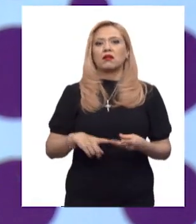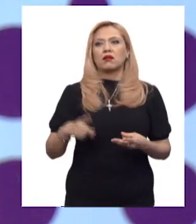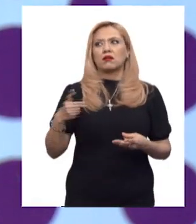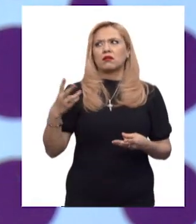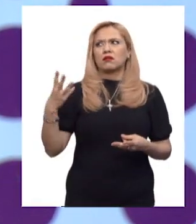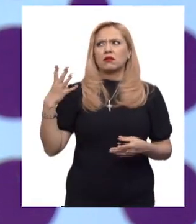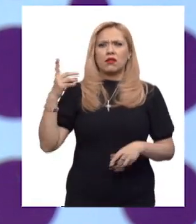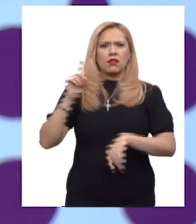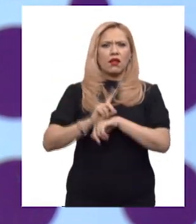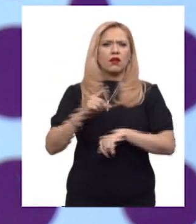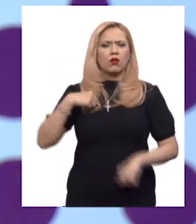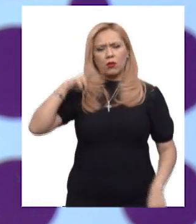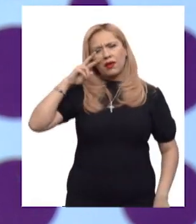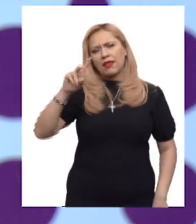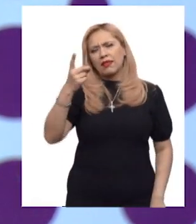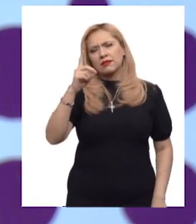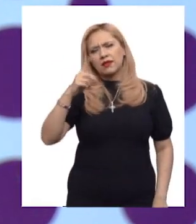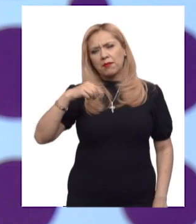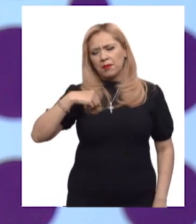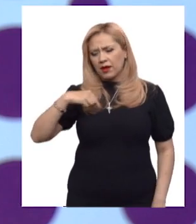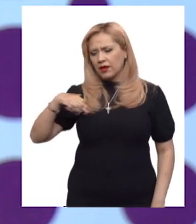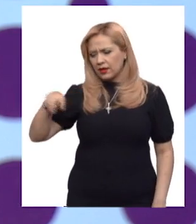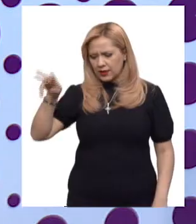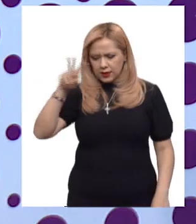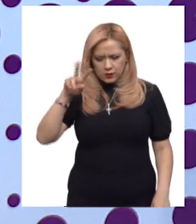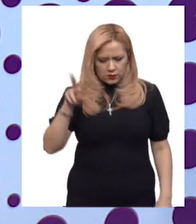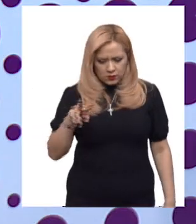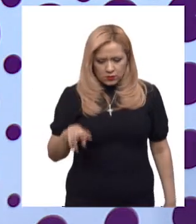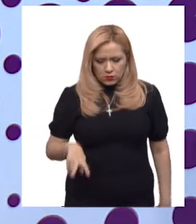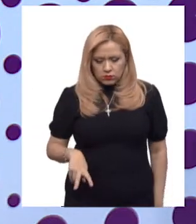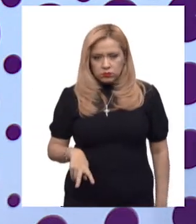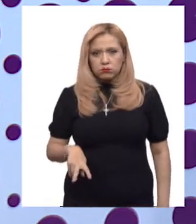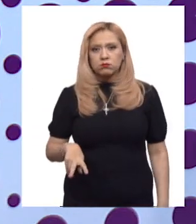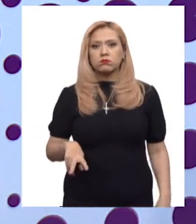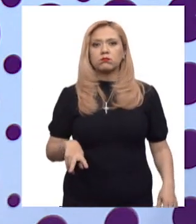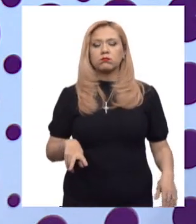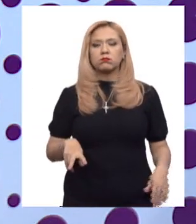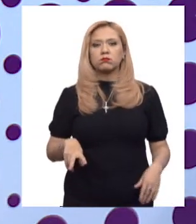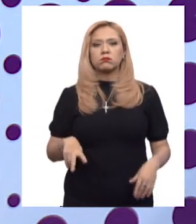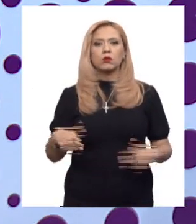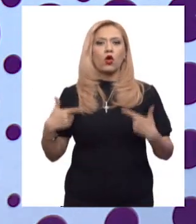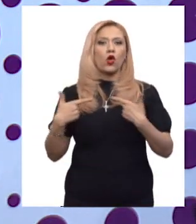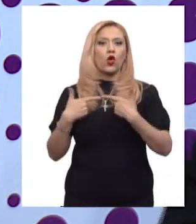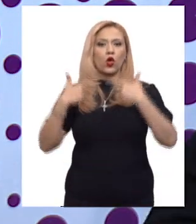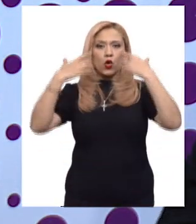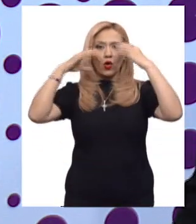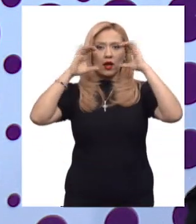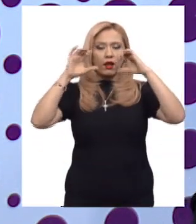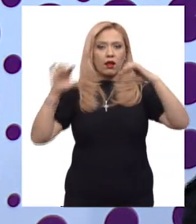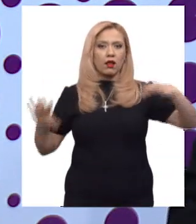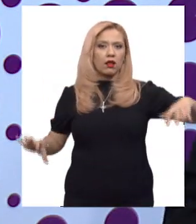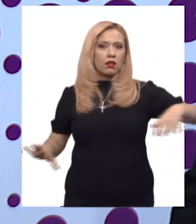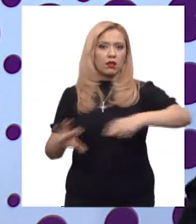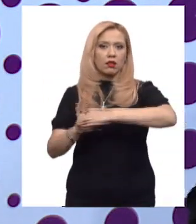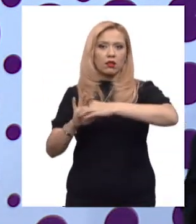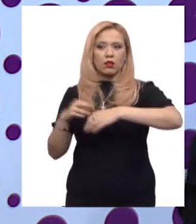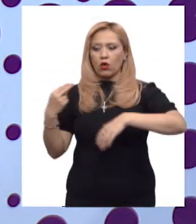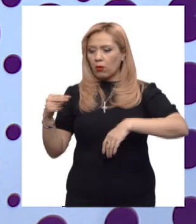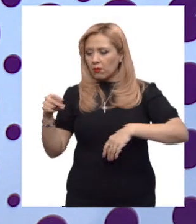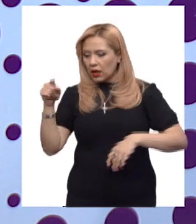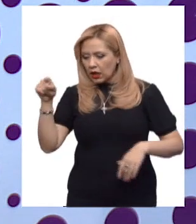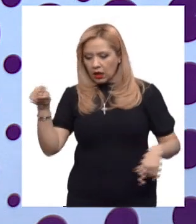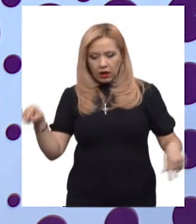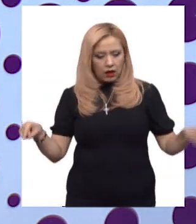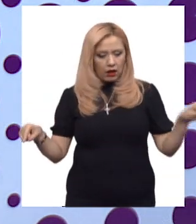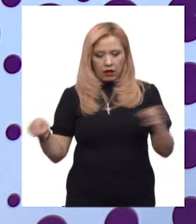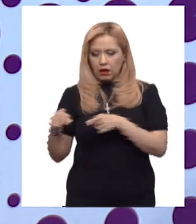la última vez que la chequé en diciembre, y se les he dicho por activa y por pasiva, estaba revelando las identidades en Google. Entonces, ¿tú te fías de Google?